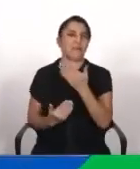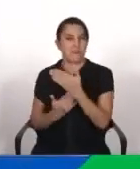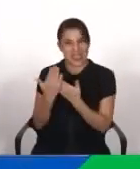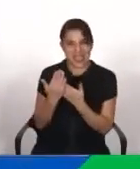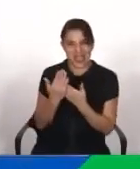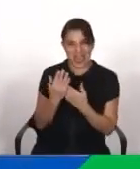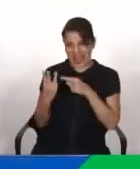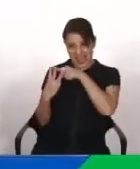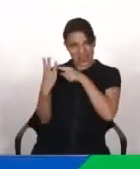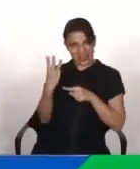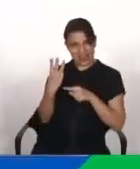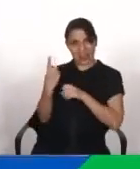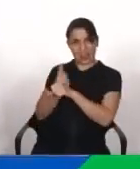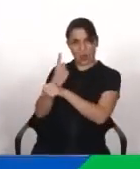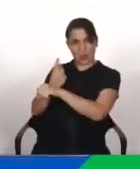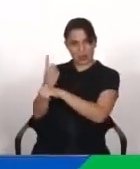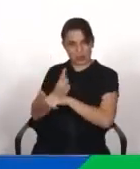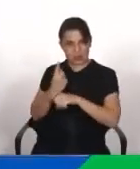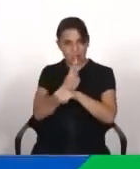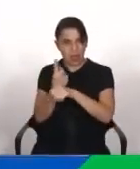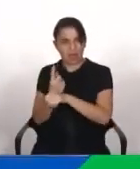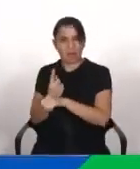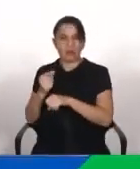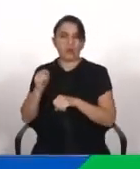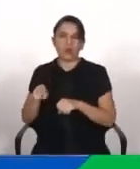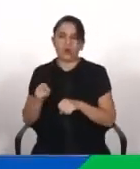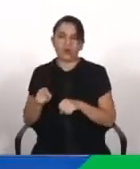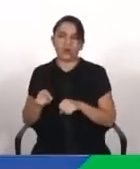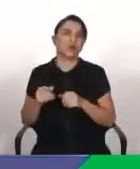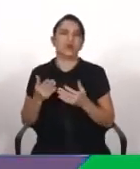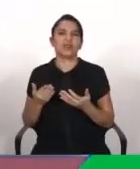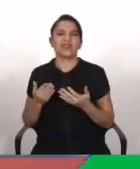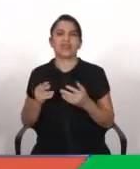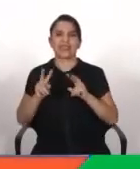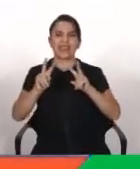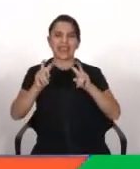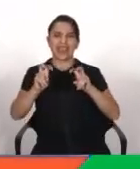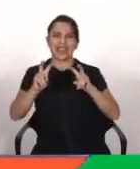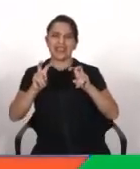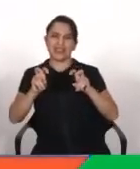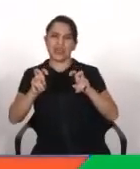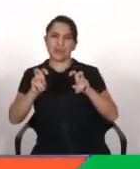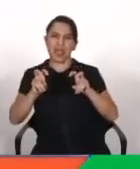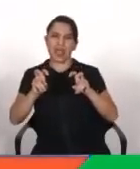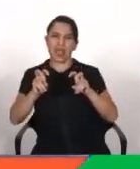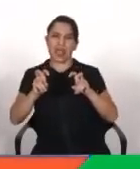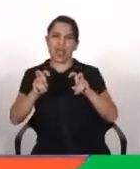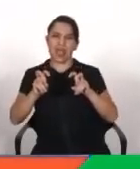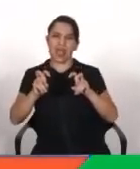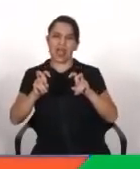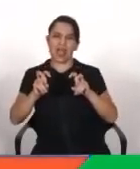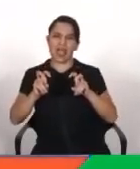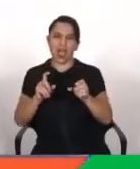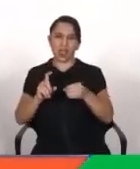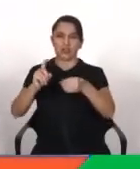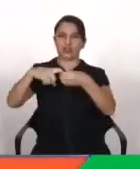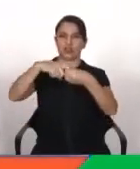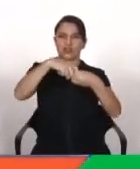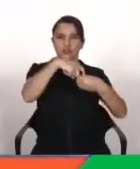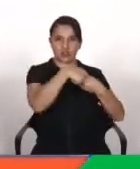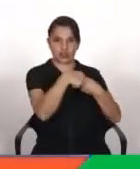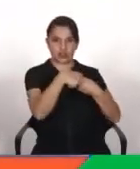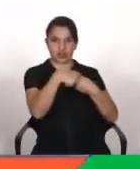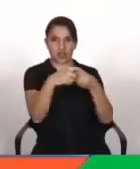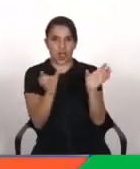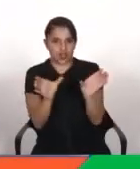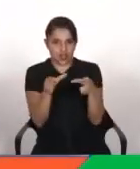que se hizo como abarcando distintas, no sé si se llaman sociedades científicas, por ejemplo, como la Unión Astronómica Internacional, etcétera, pero